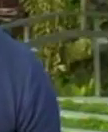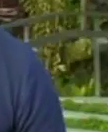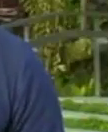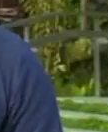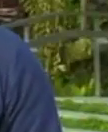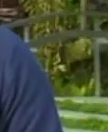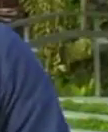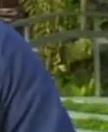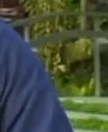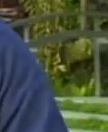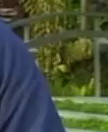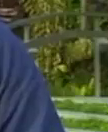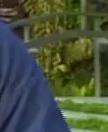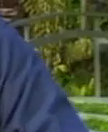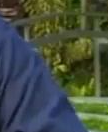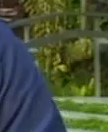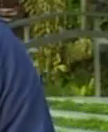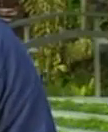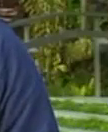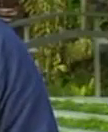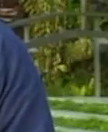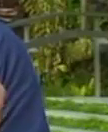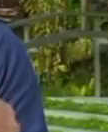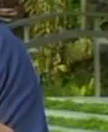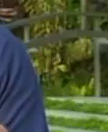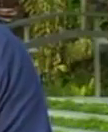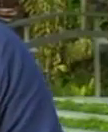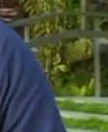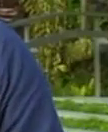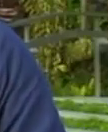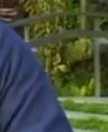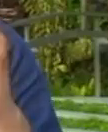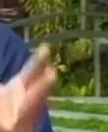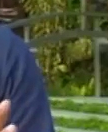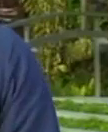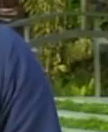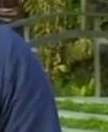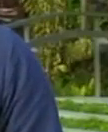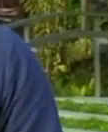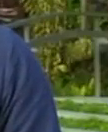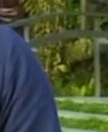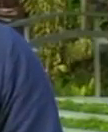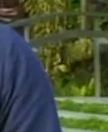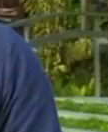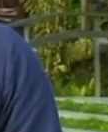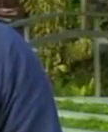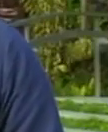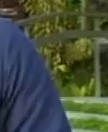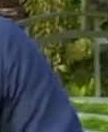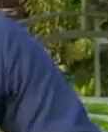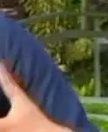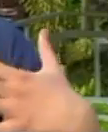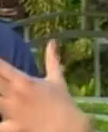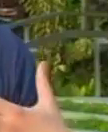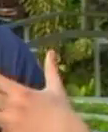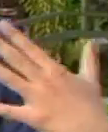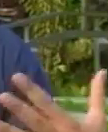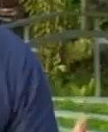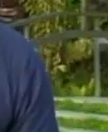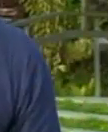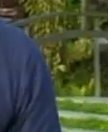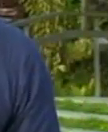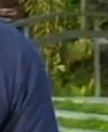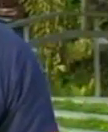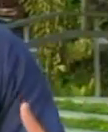¿Cómo hacemos para mejorar? ¿Cómo hacemos para que la información que les llegue de la mejor forma posible? Y precisamente para que ellos también